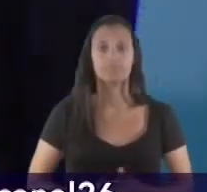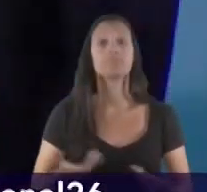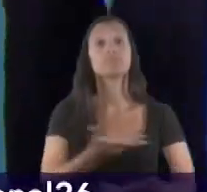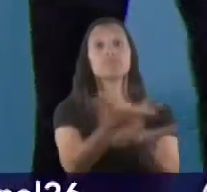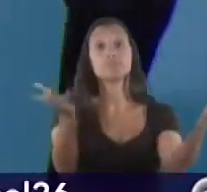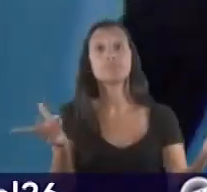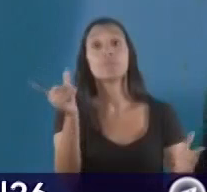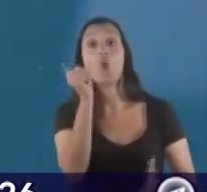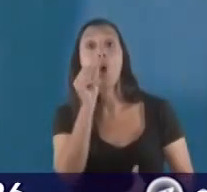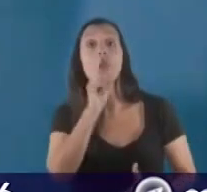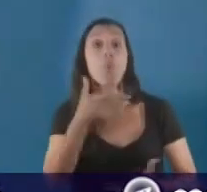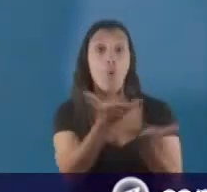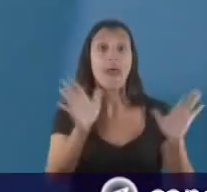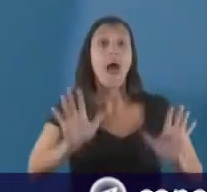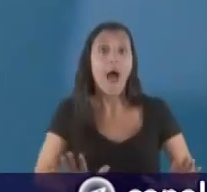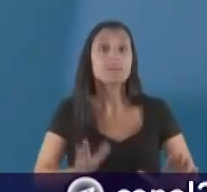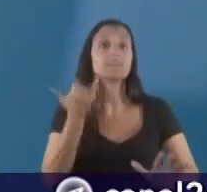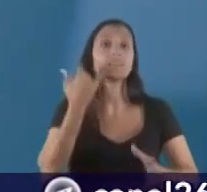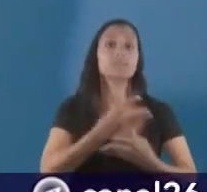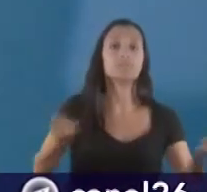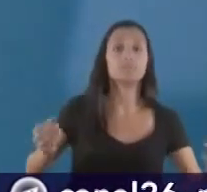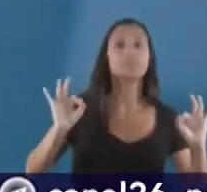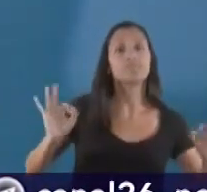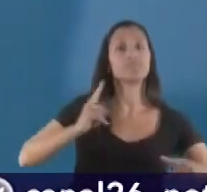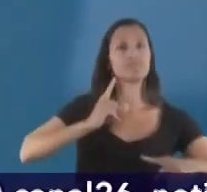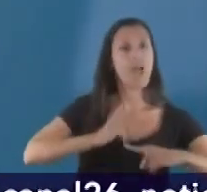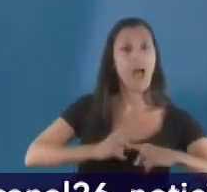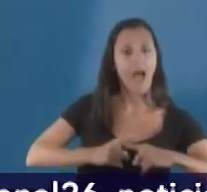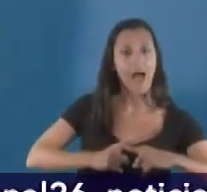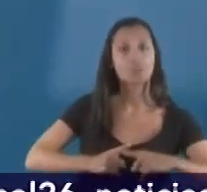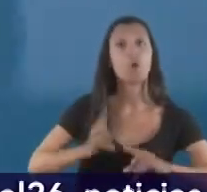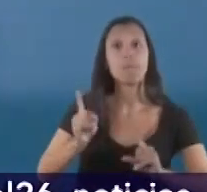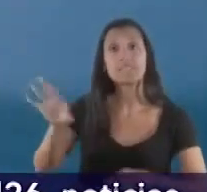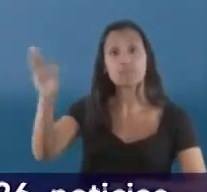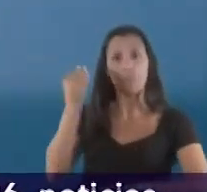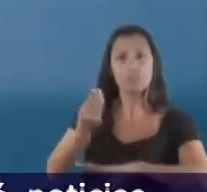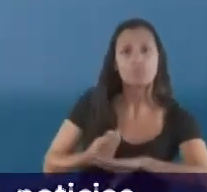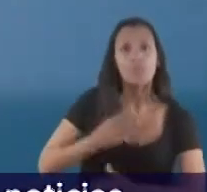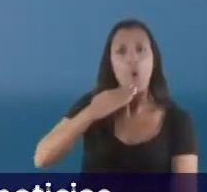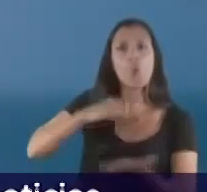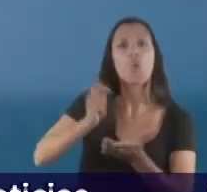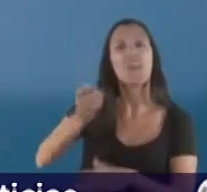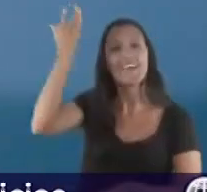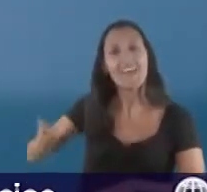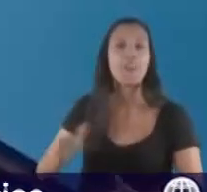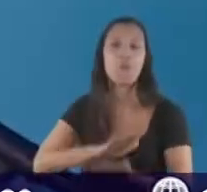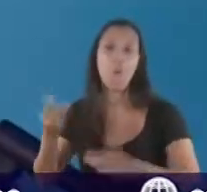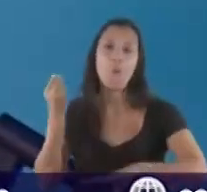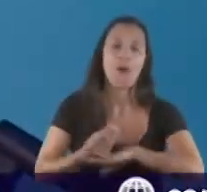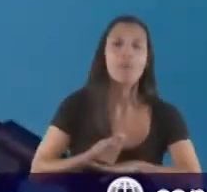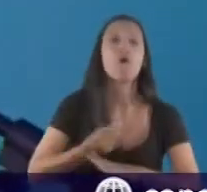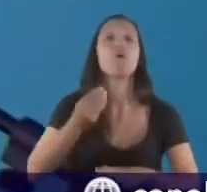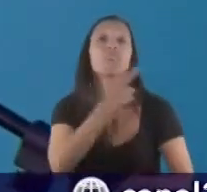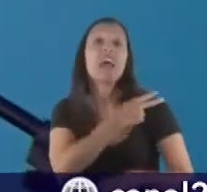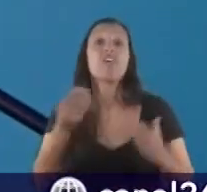Señoras y señores, y de esta manera damos por finalizado el presente acto de jura del flamante jefe de gabinete de